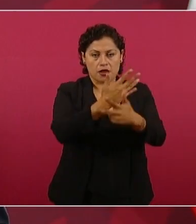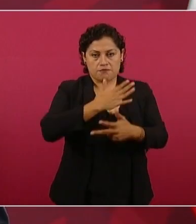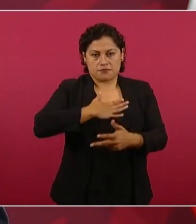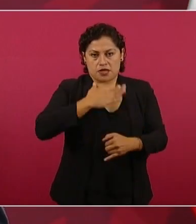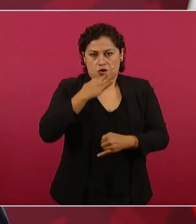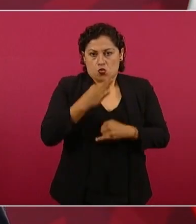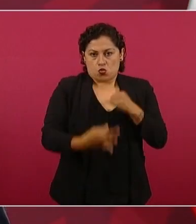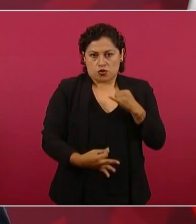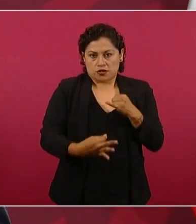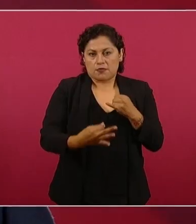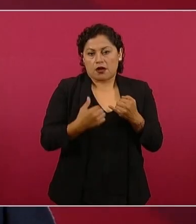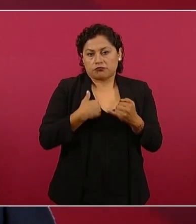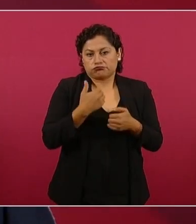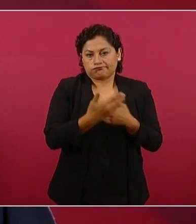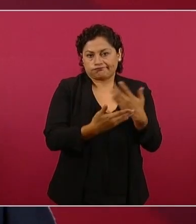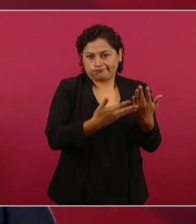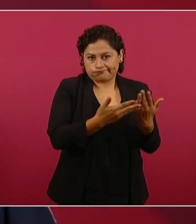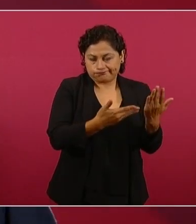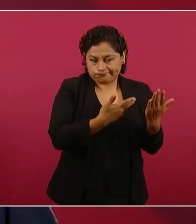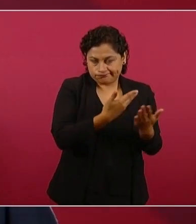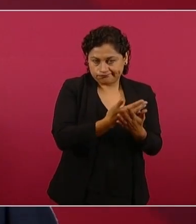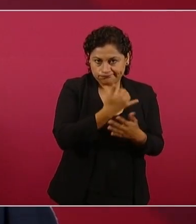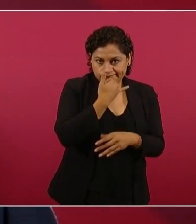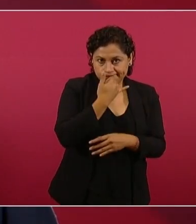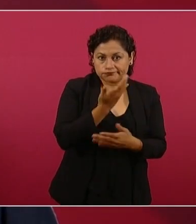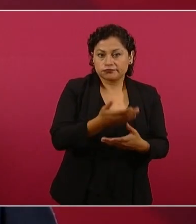Ofreció disculpa y